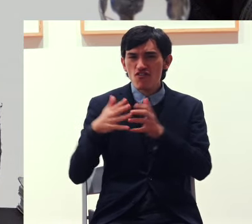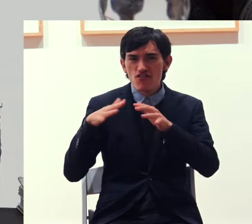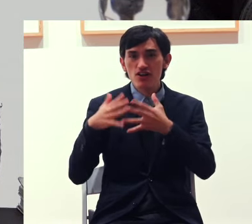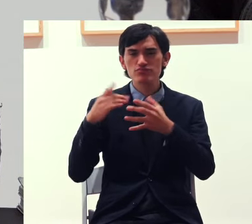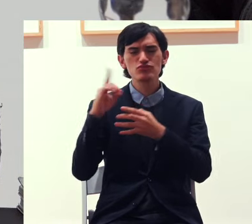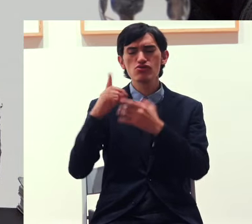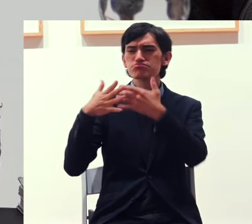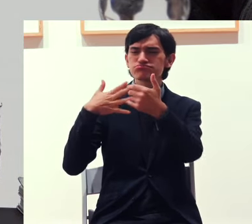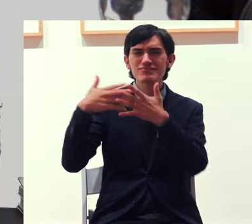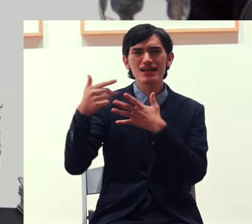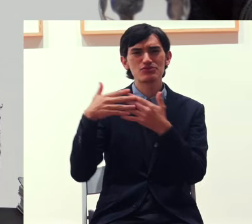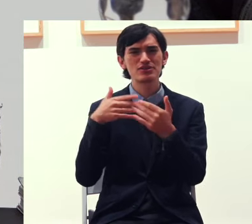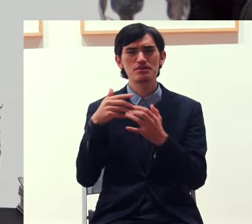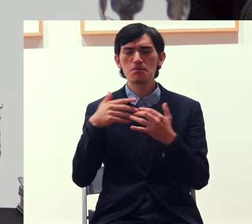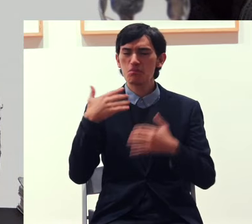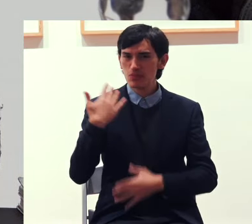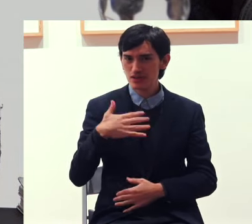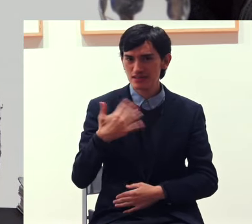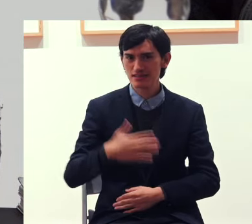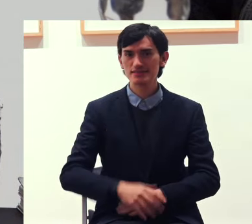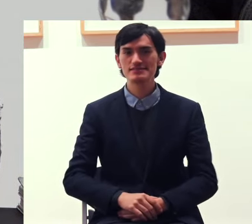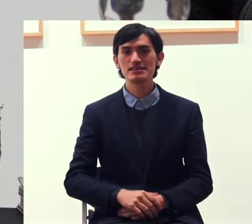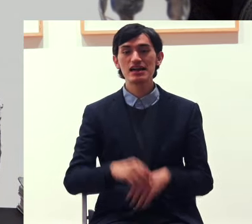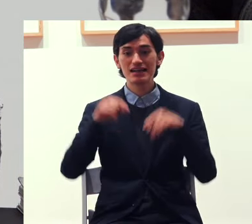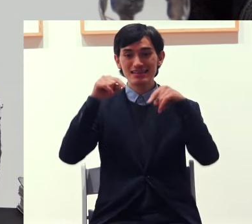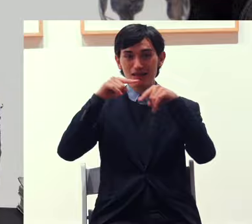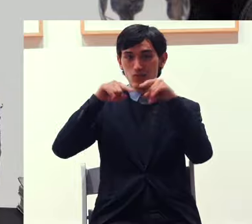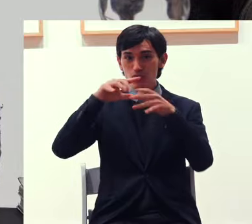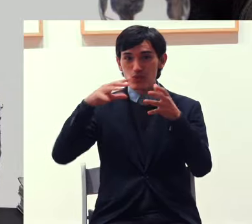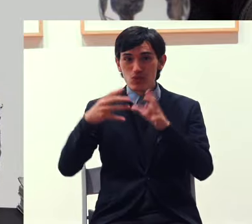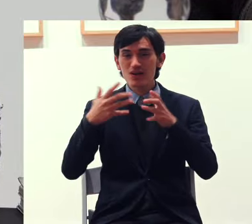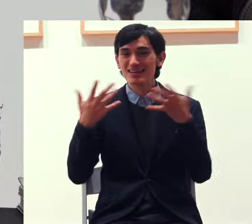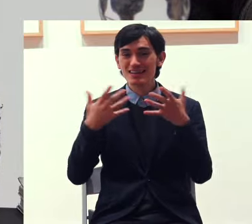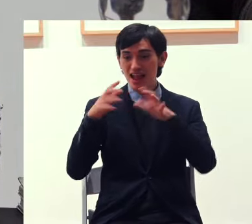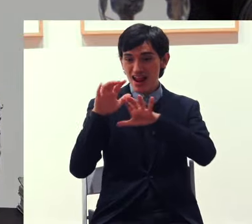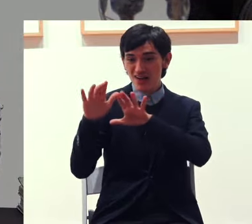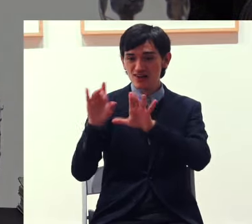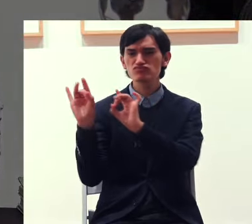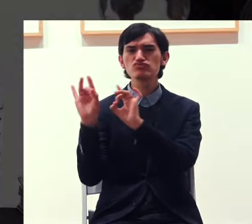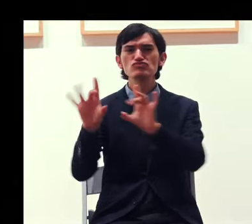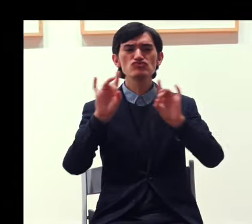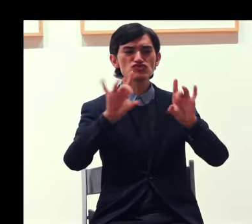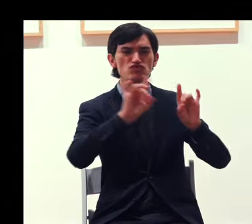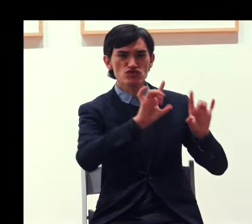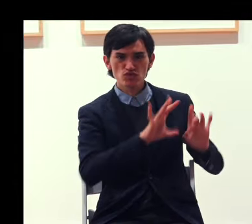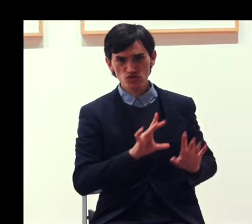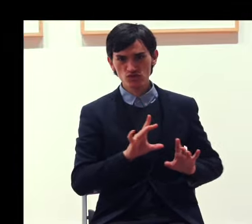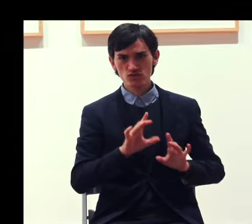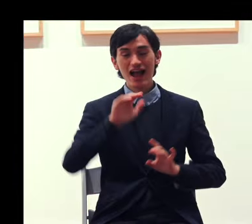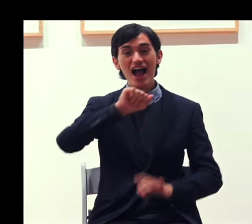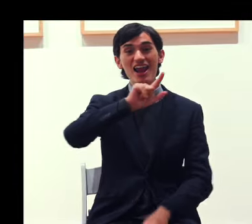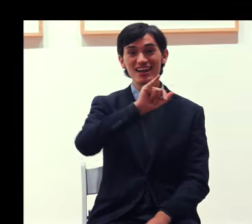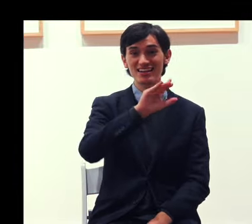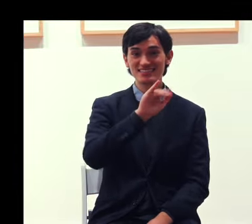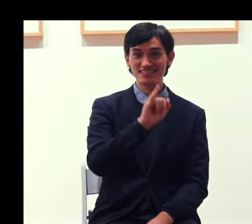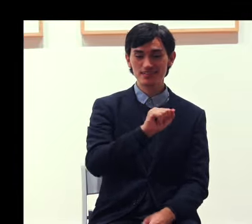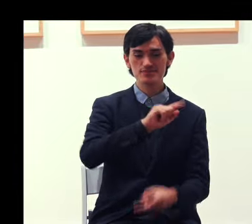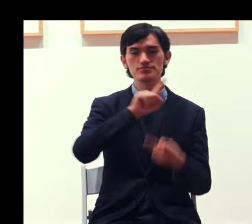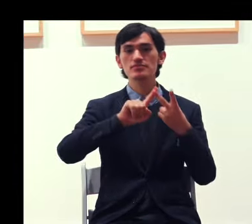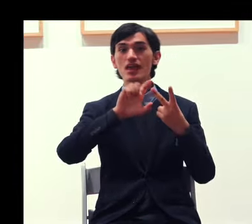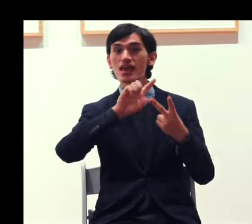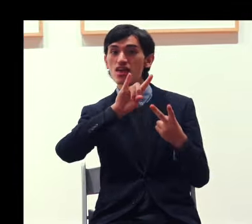que las cosas están ahí sin remedio. Que lo sin remedio en este mundo es que las cosas sean como son.